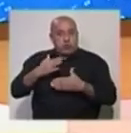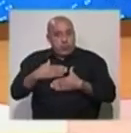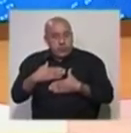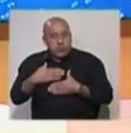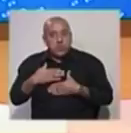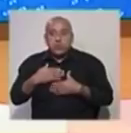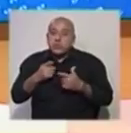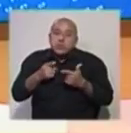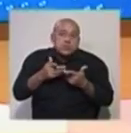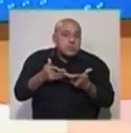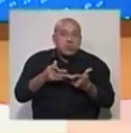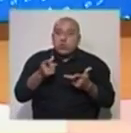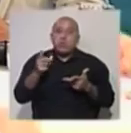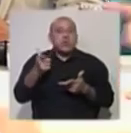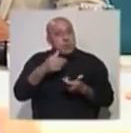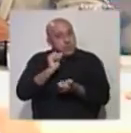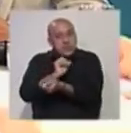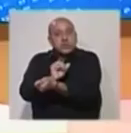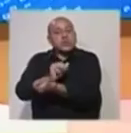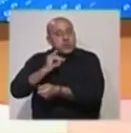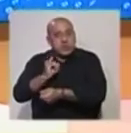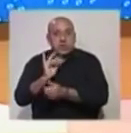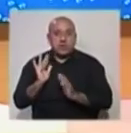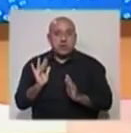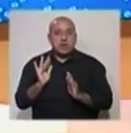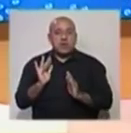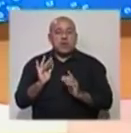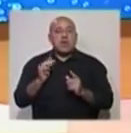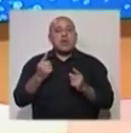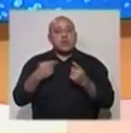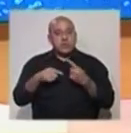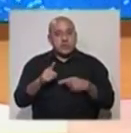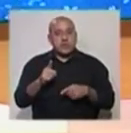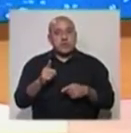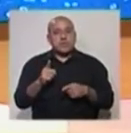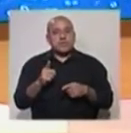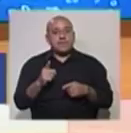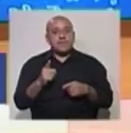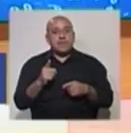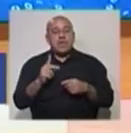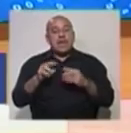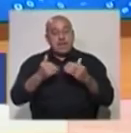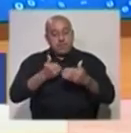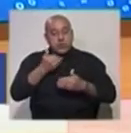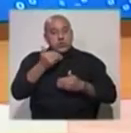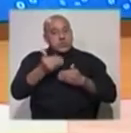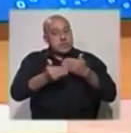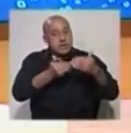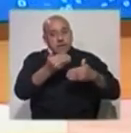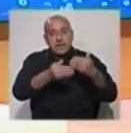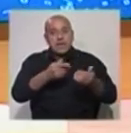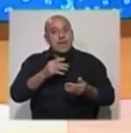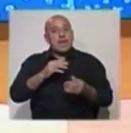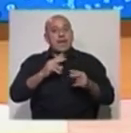que no haya impunidad, que no haya impunidad. Ahora, el procesamiento es el levantamiento